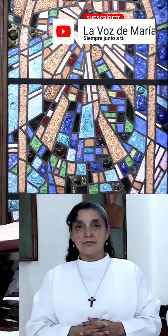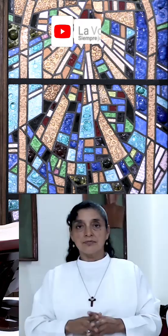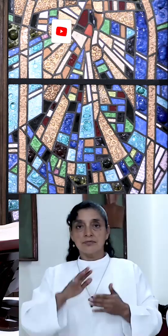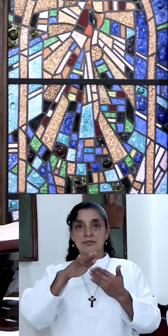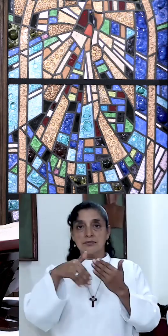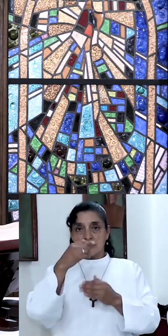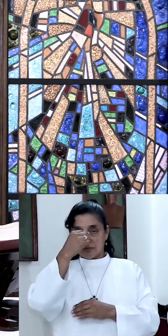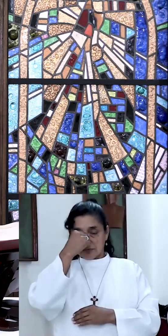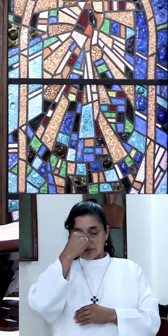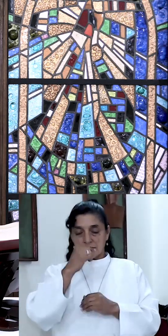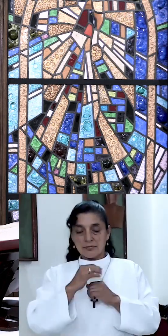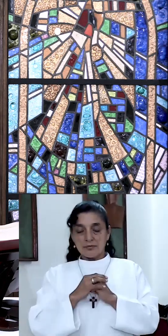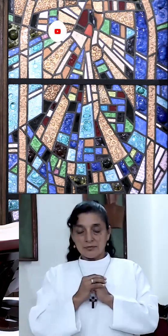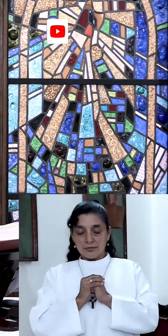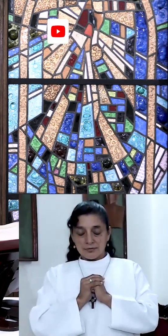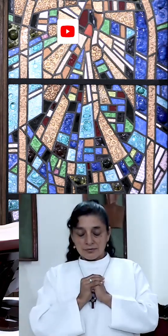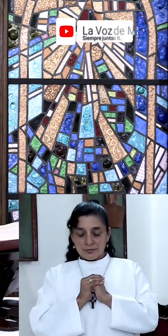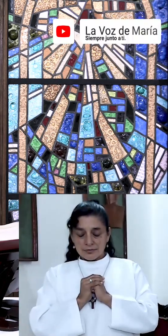Dios. Oremos.